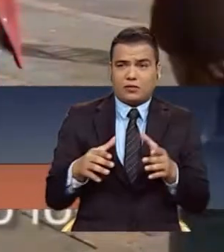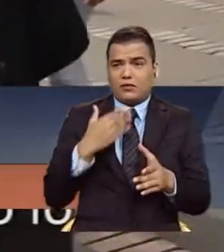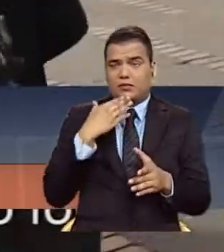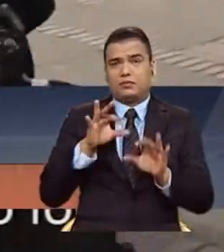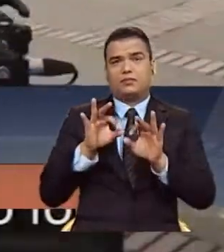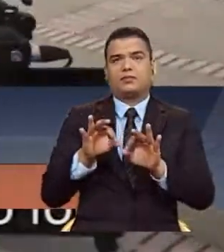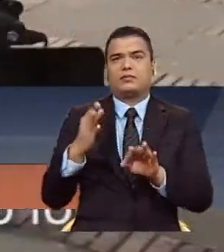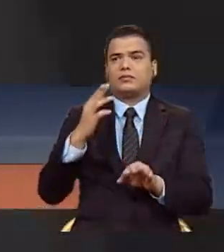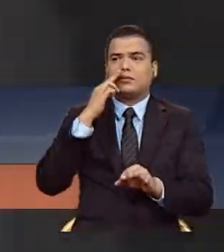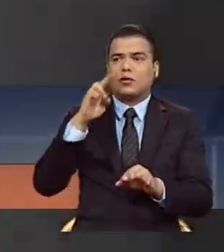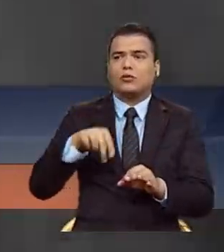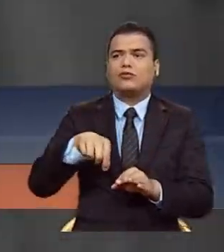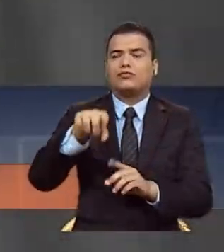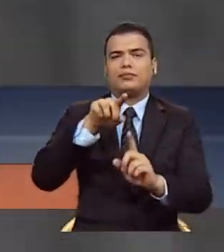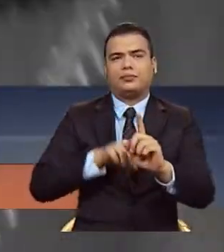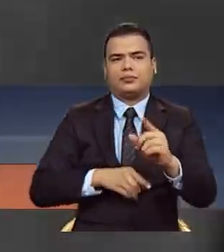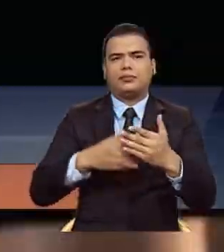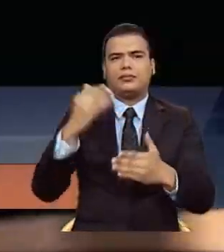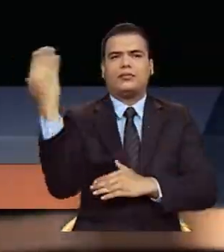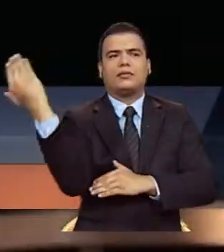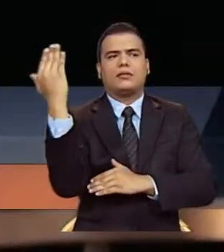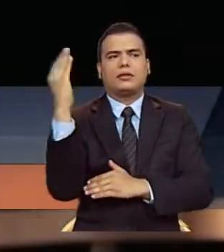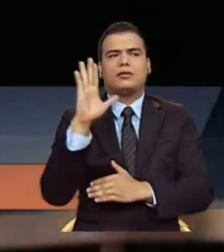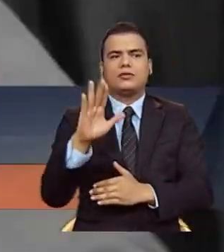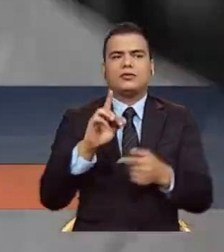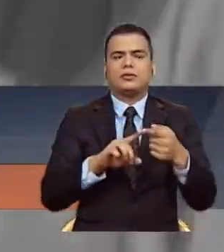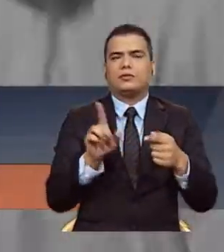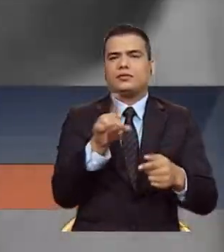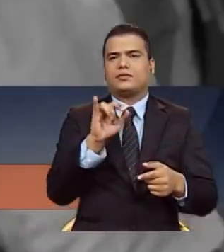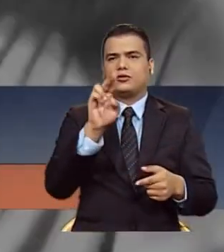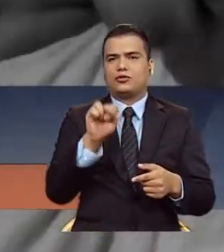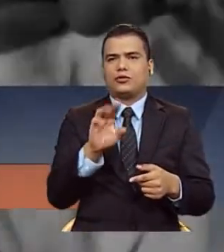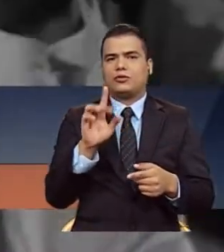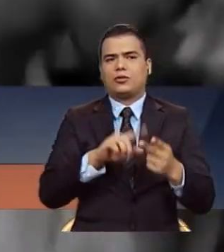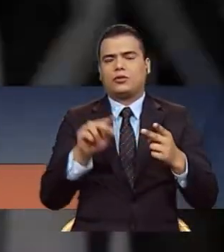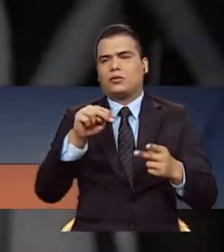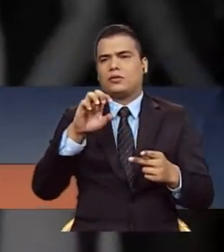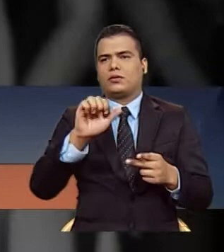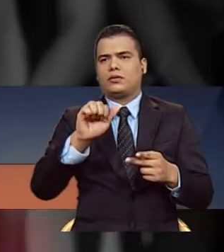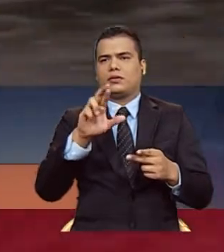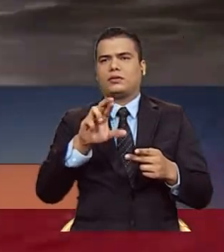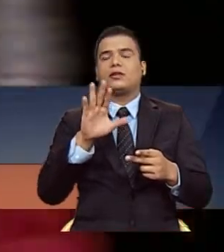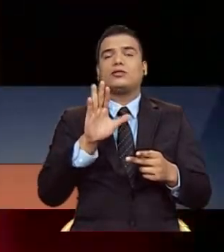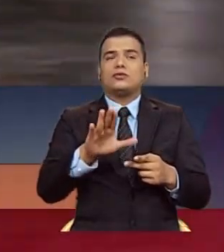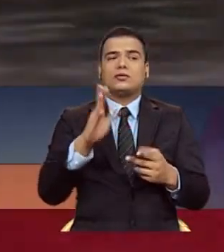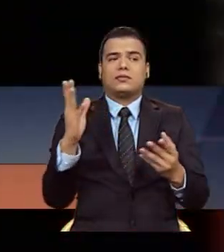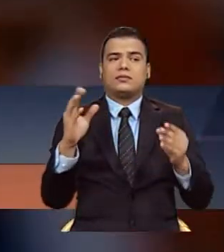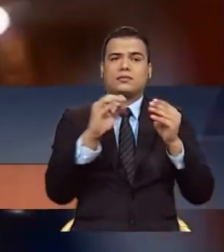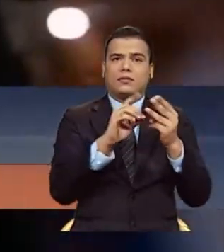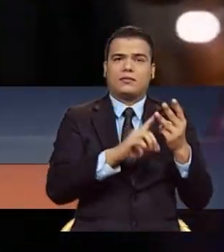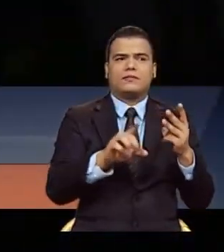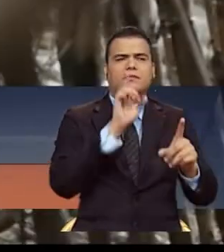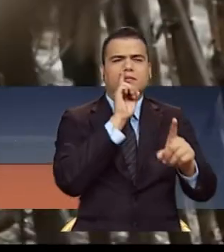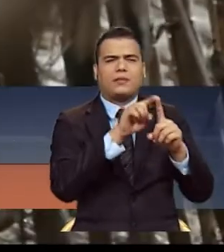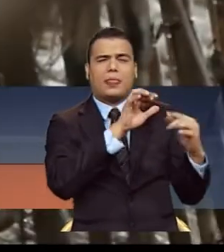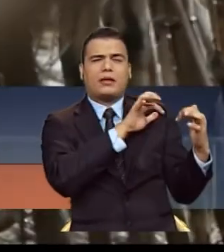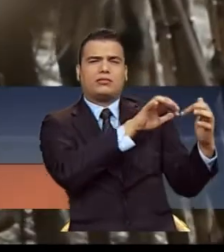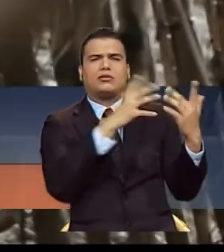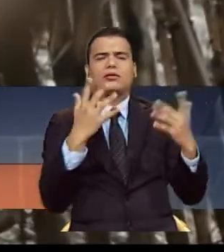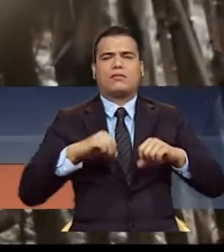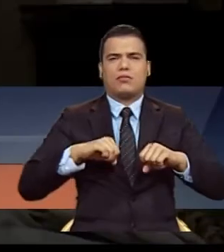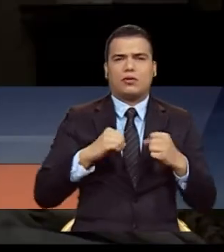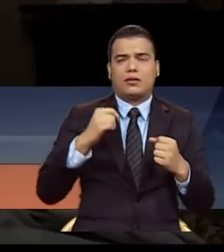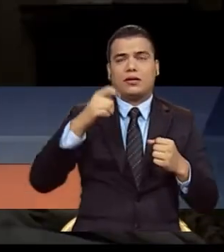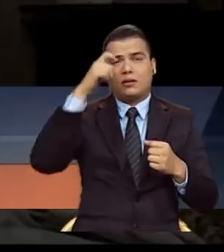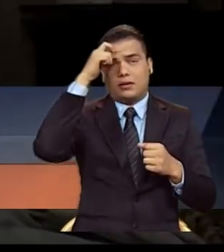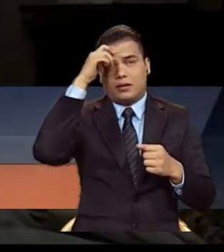En junio se iniciará el rodaje de las películas Sound of Freedom y Near Stick Bears, y Hacia la Batalla, en Bogotá, Cartagena, Villa